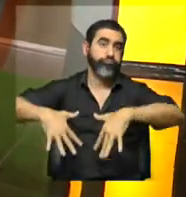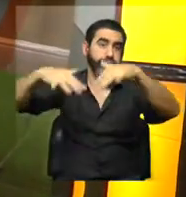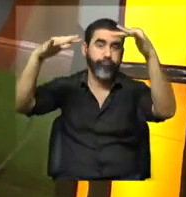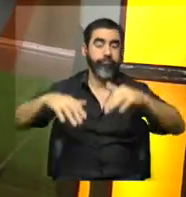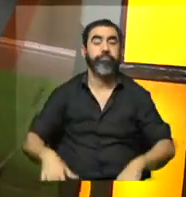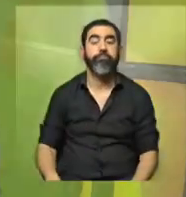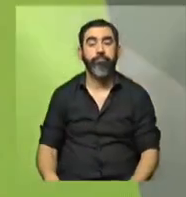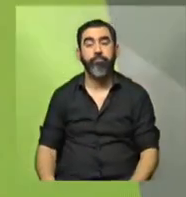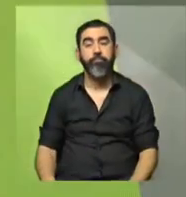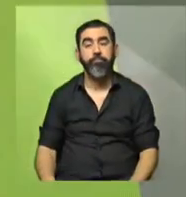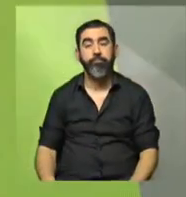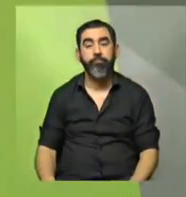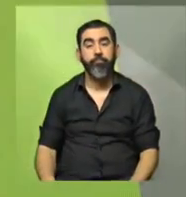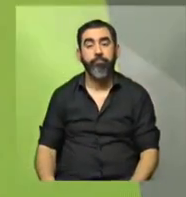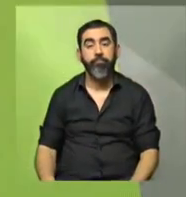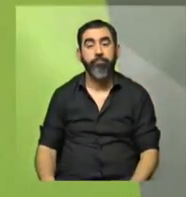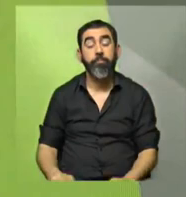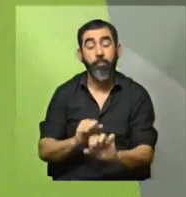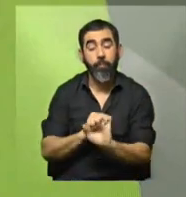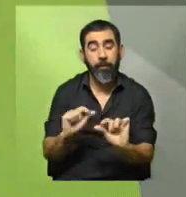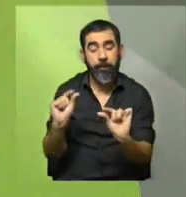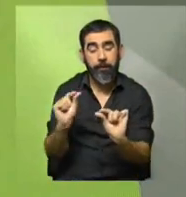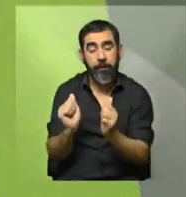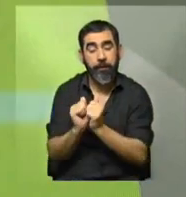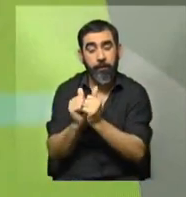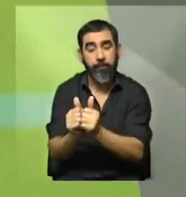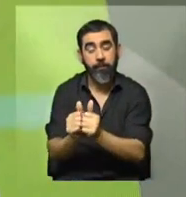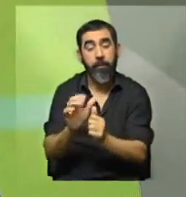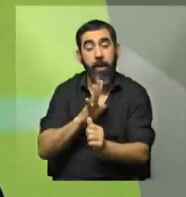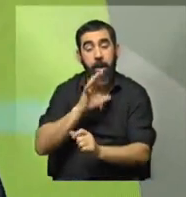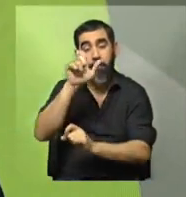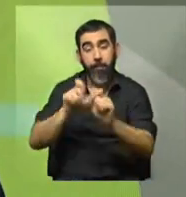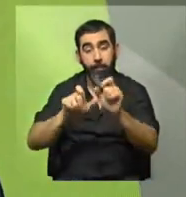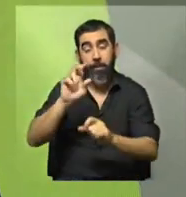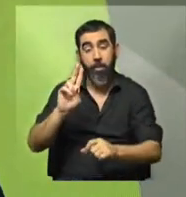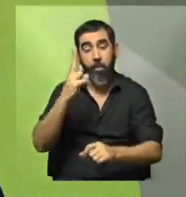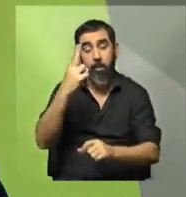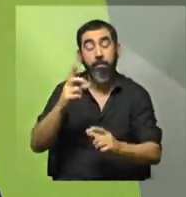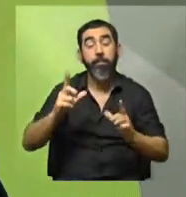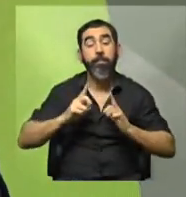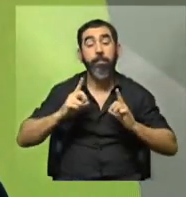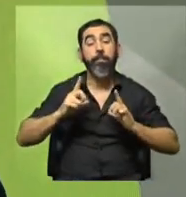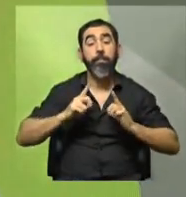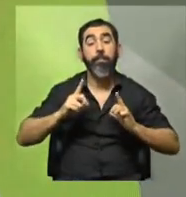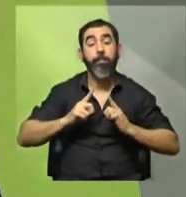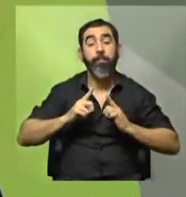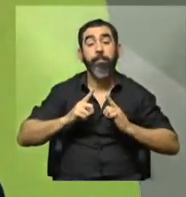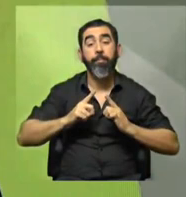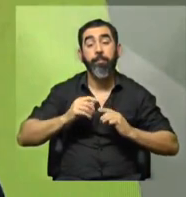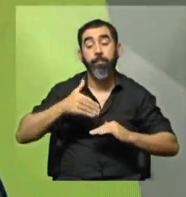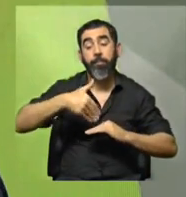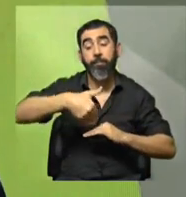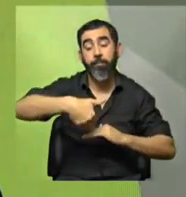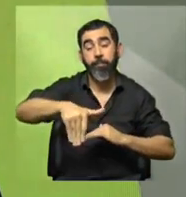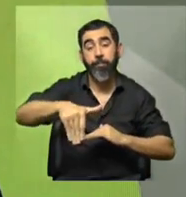mismo. Bueno, les pido que me acompañen un ratito porque hay mucha gente en este momento en Uruguay que está esperando lo que va a suceder a